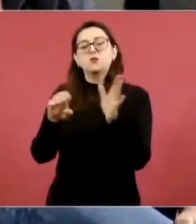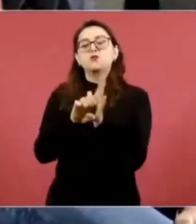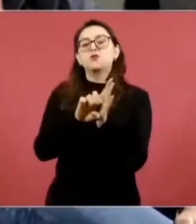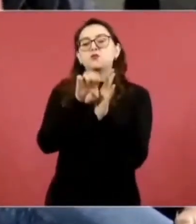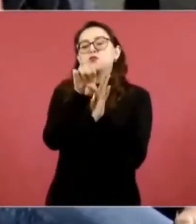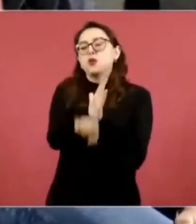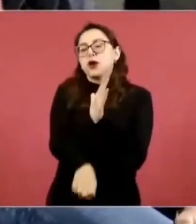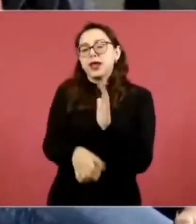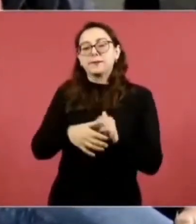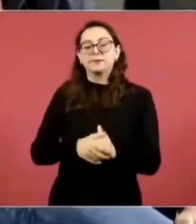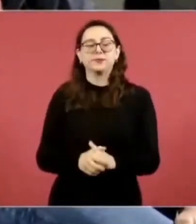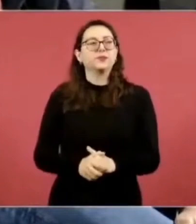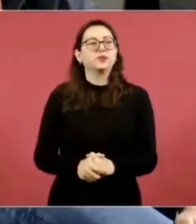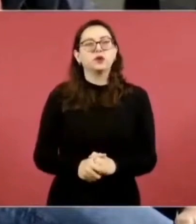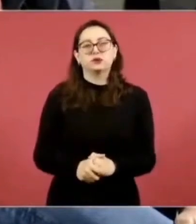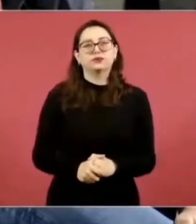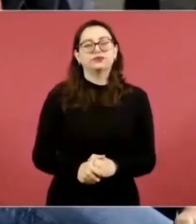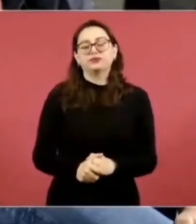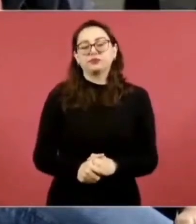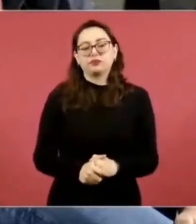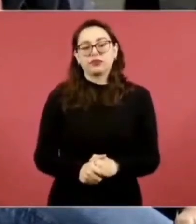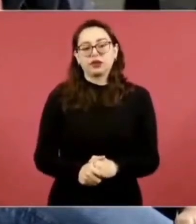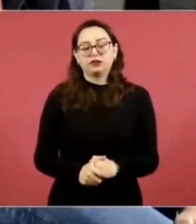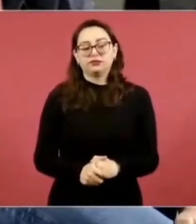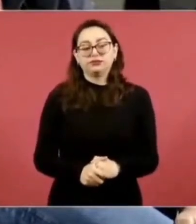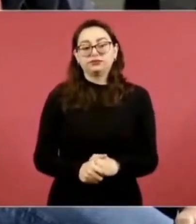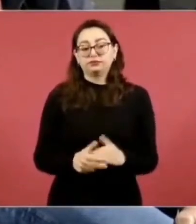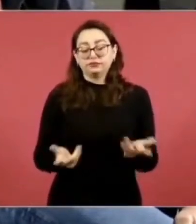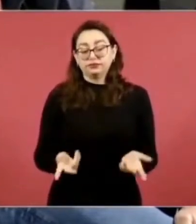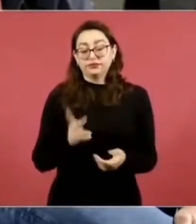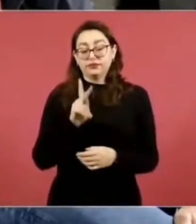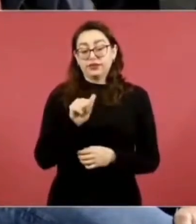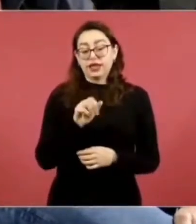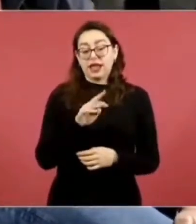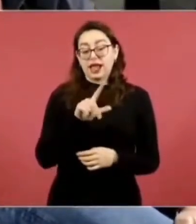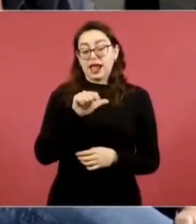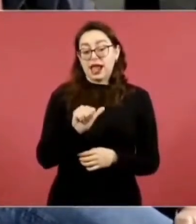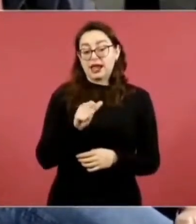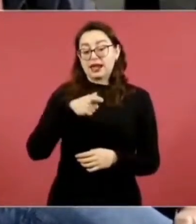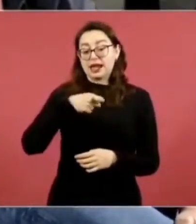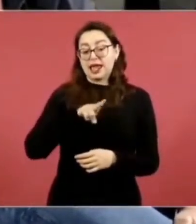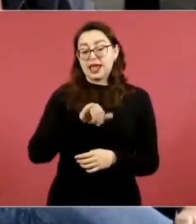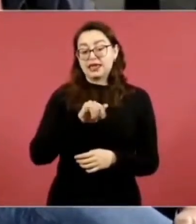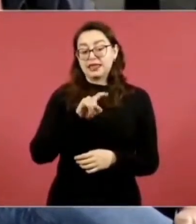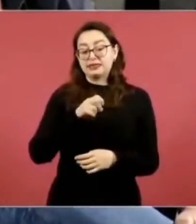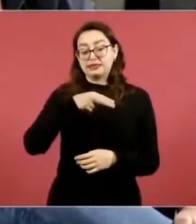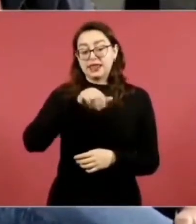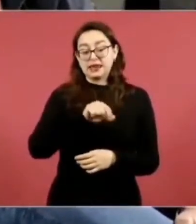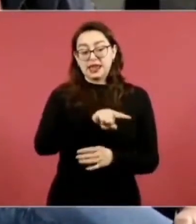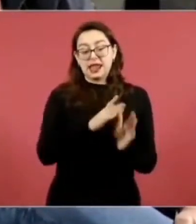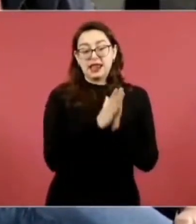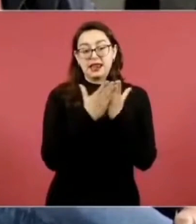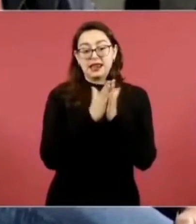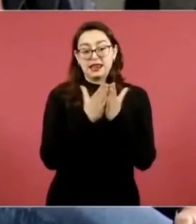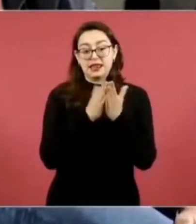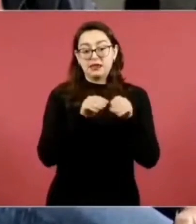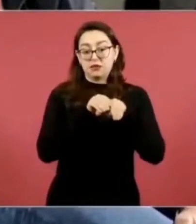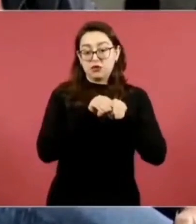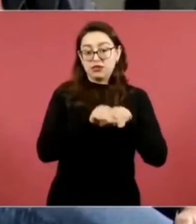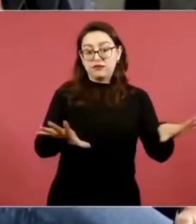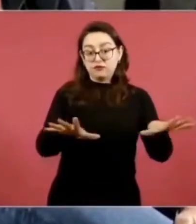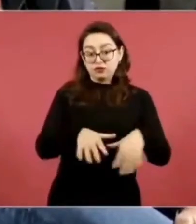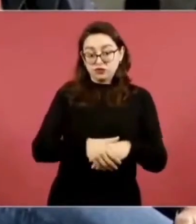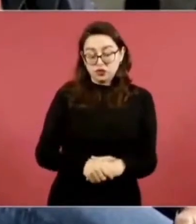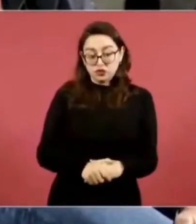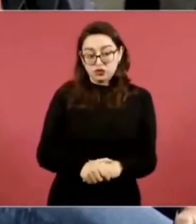dijeron que Carla Quintana había publicado un libro al respecto, o que le dio